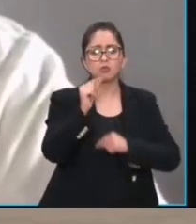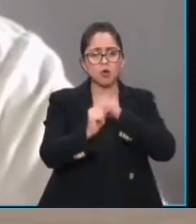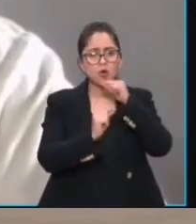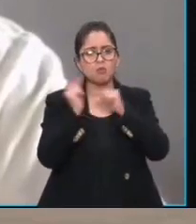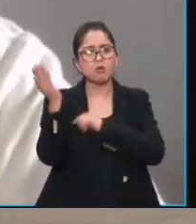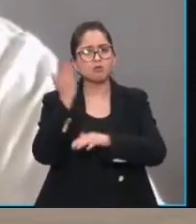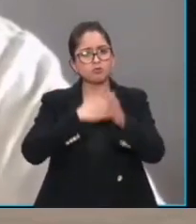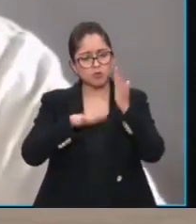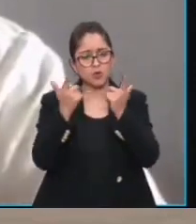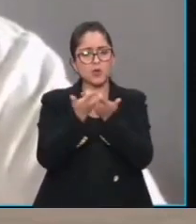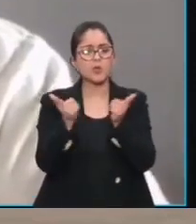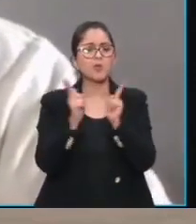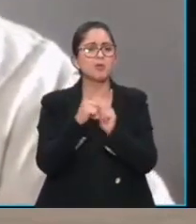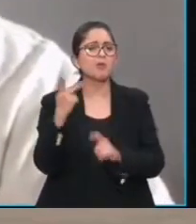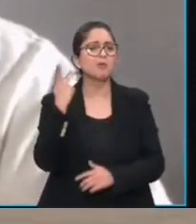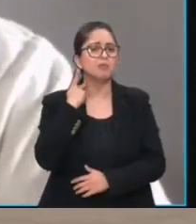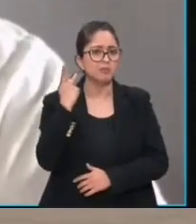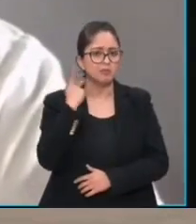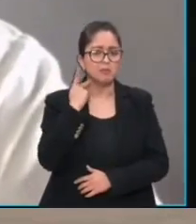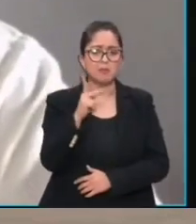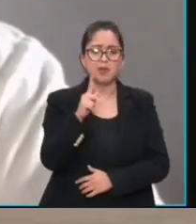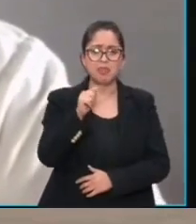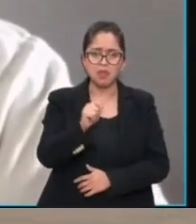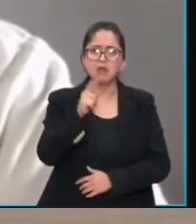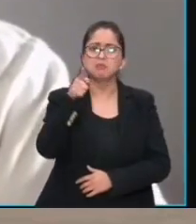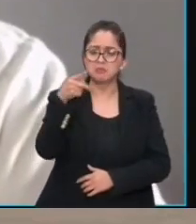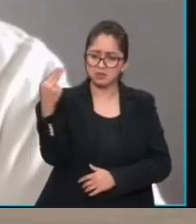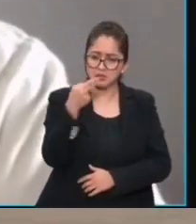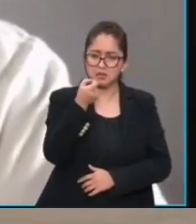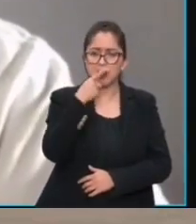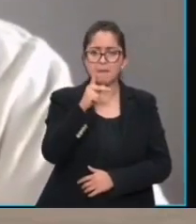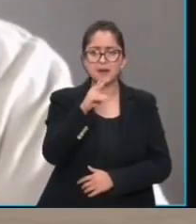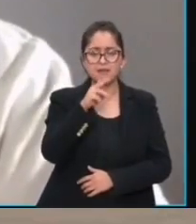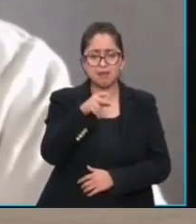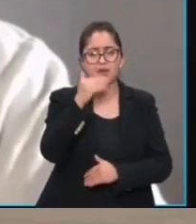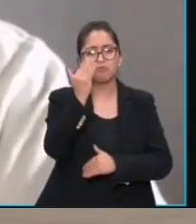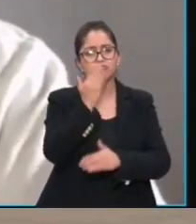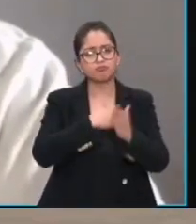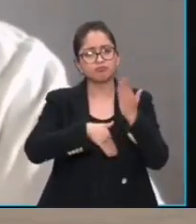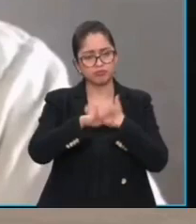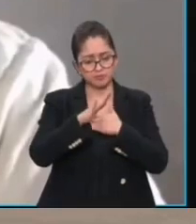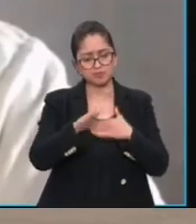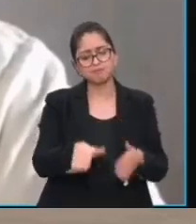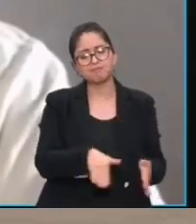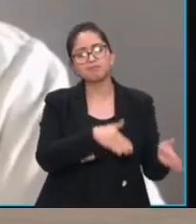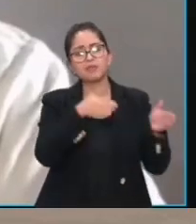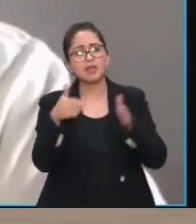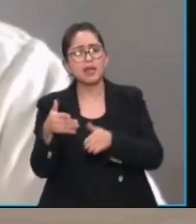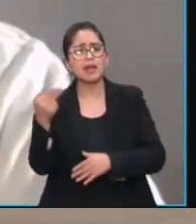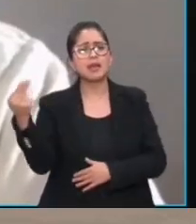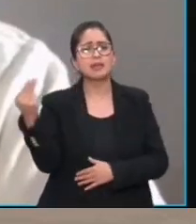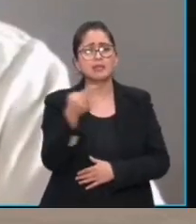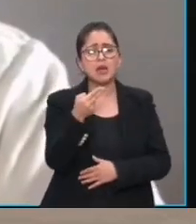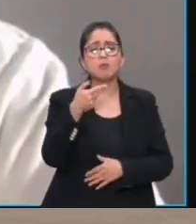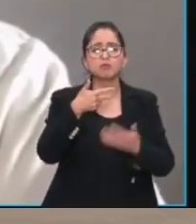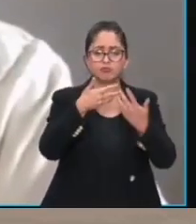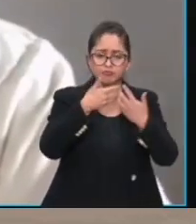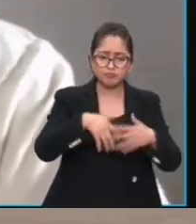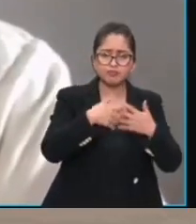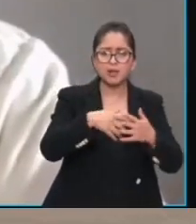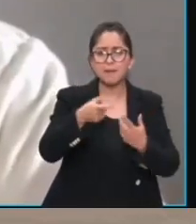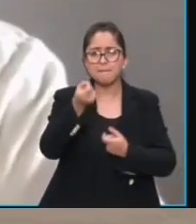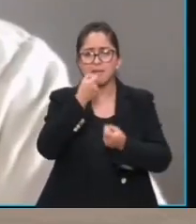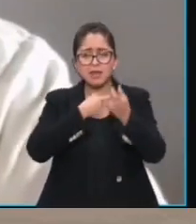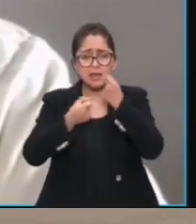adelante. El Partido del Trabajo cree en la medicina preventiva y va para allá. Por otra parte, necesitamos la producción de medicamentos